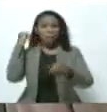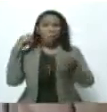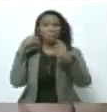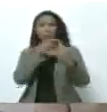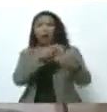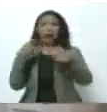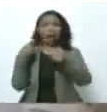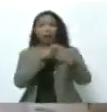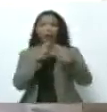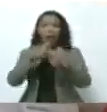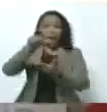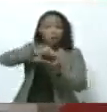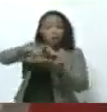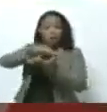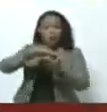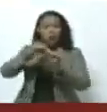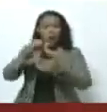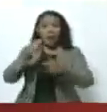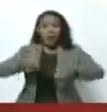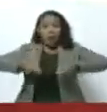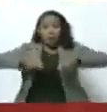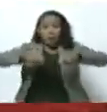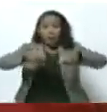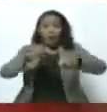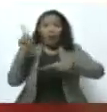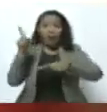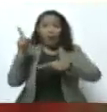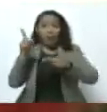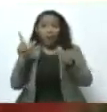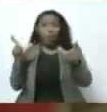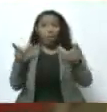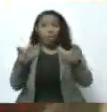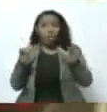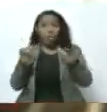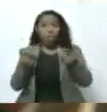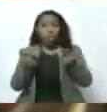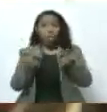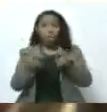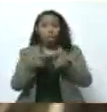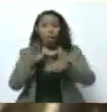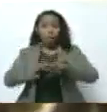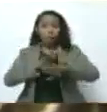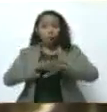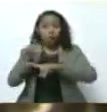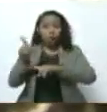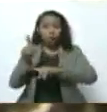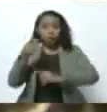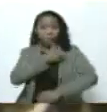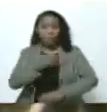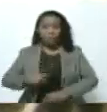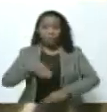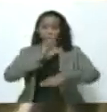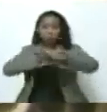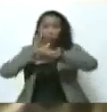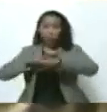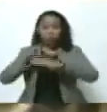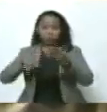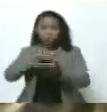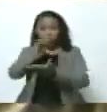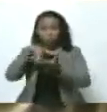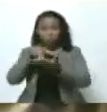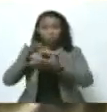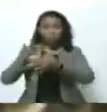en los supermercados. Comienza una ola de escasez. Y por eso el presidente ha llamado a la Unión Nacional